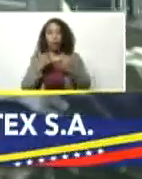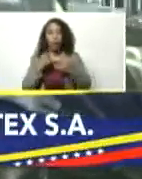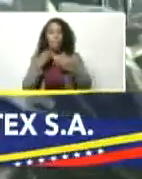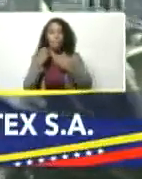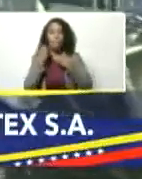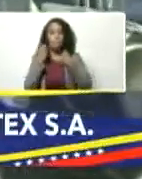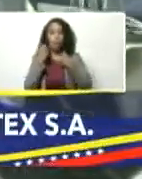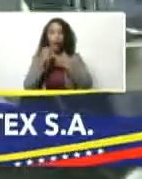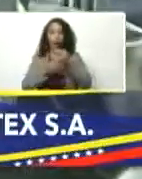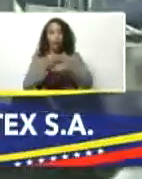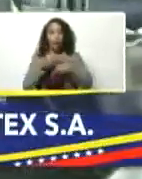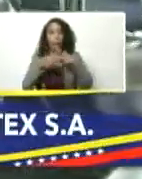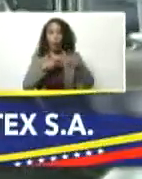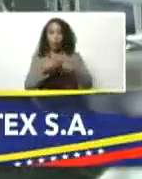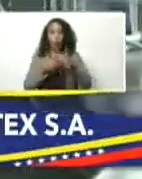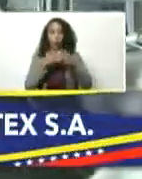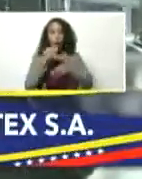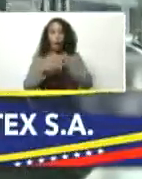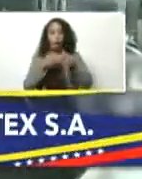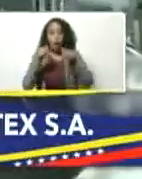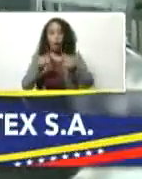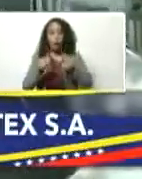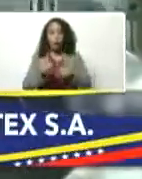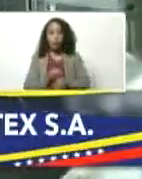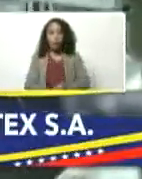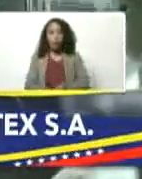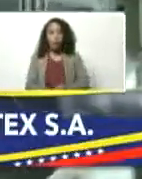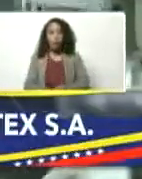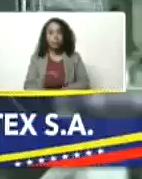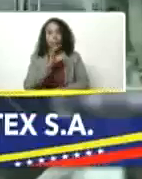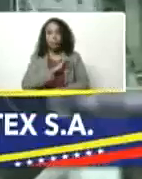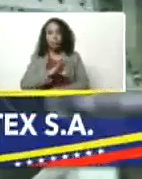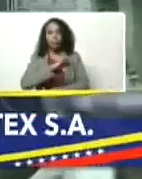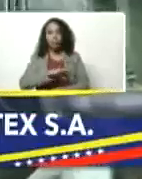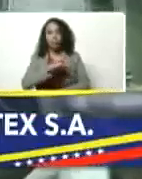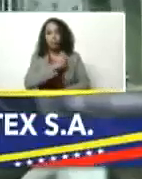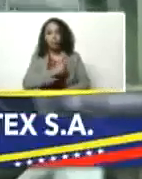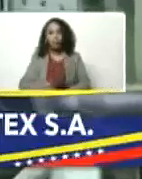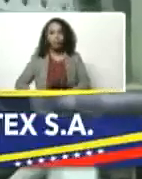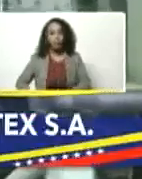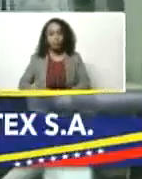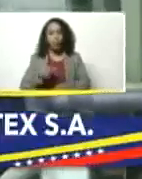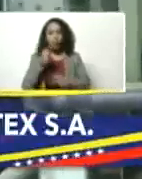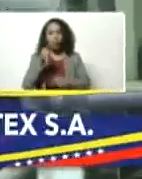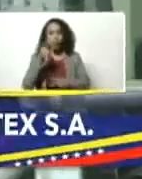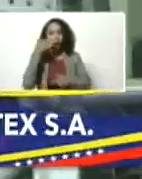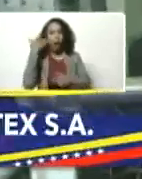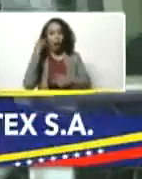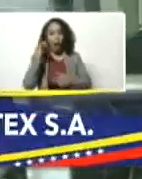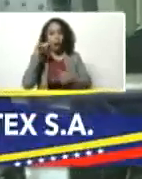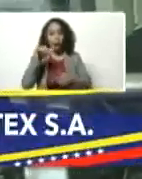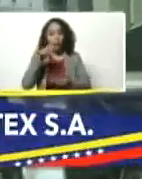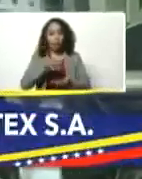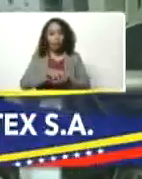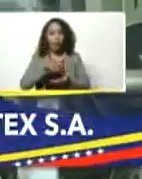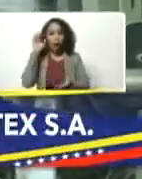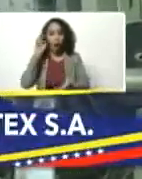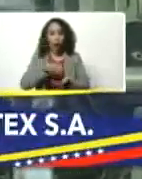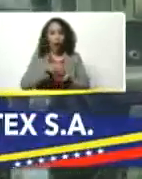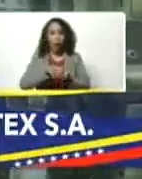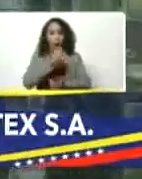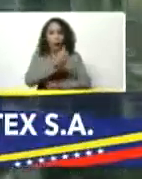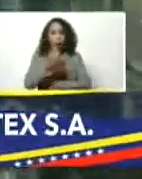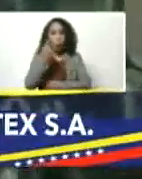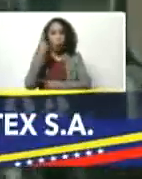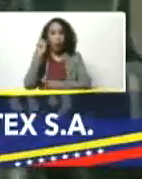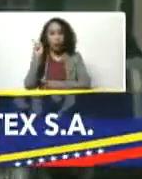producción de todo lo que se está haciendo aquí. Señor presidente, cuente usted que desde el Estado de Aragua, en cada uno de